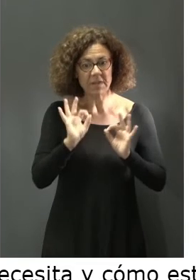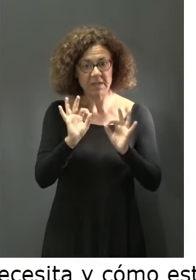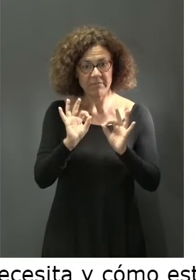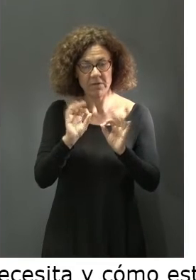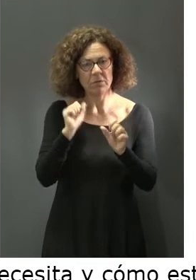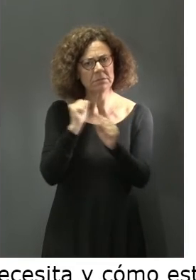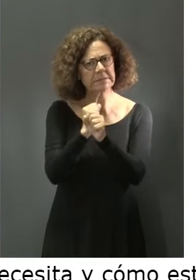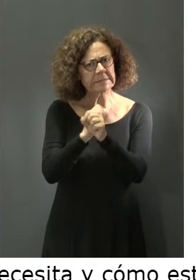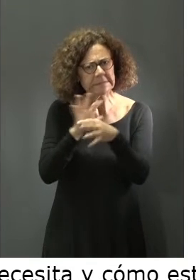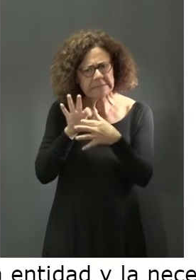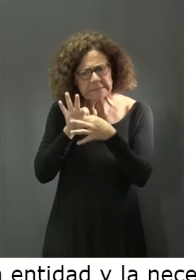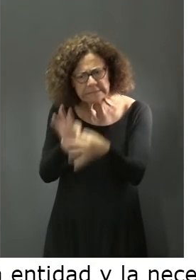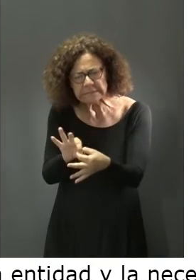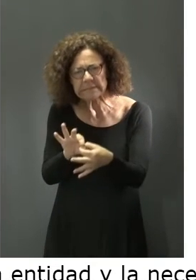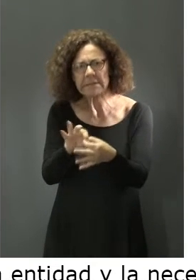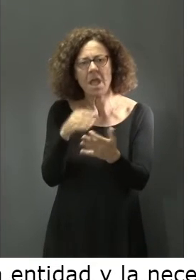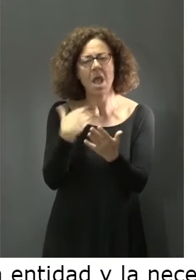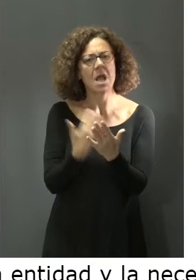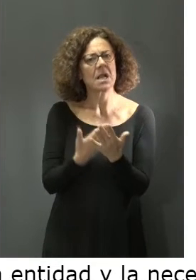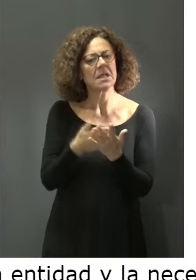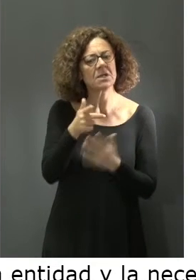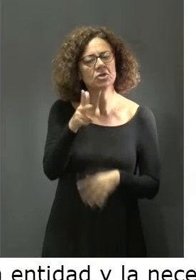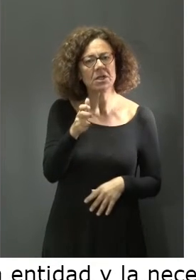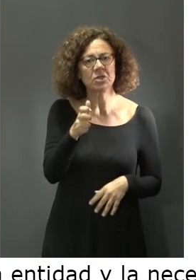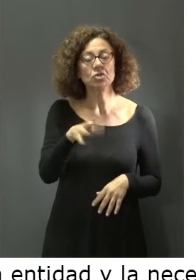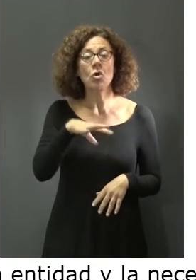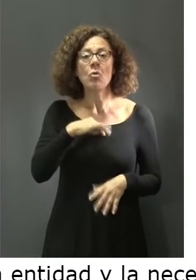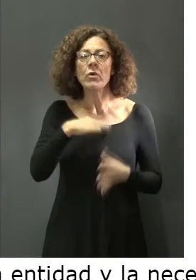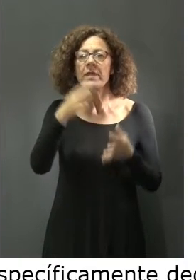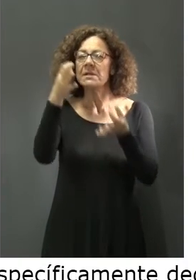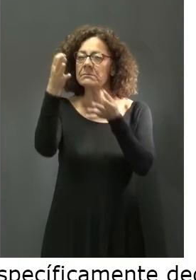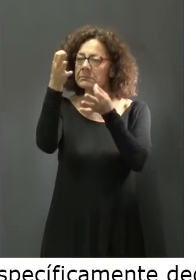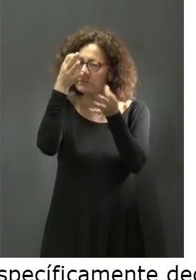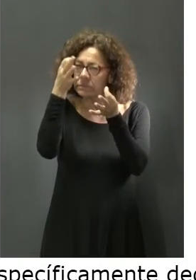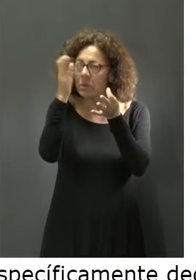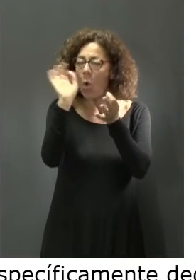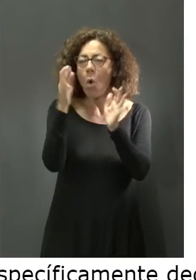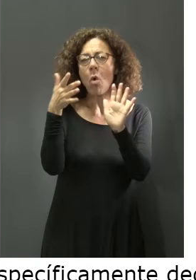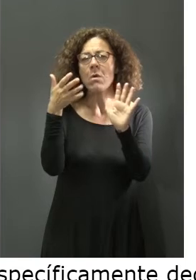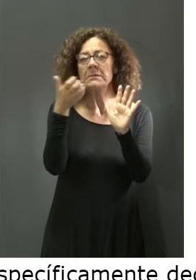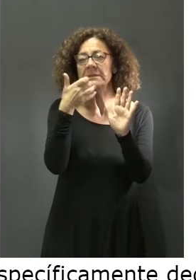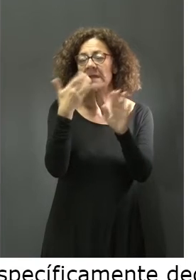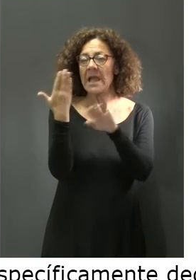a garantizar estos derechos. ¿Podrías concretar o ejemplificar